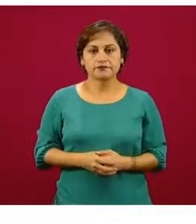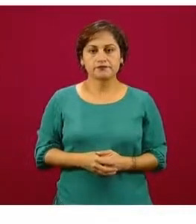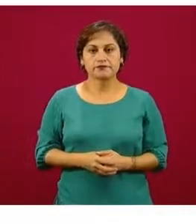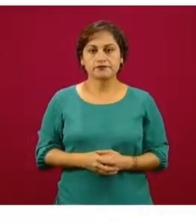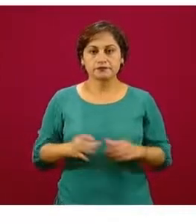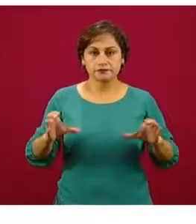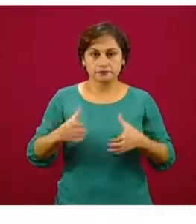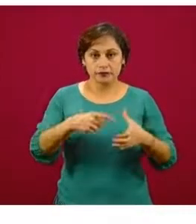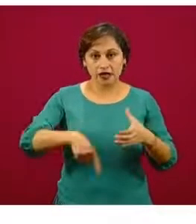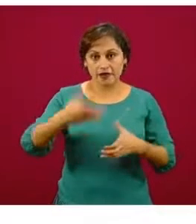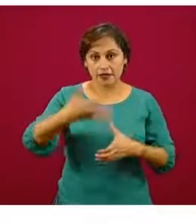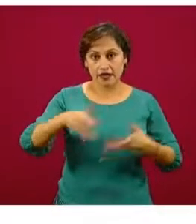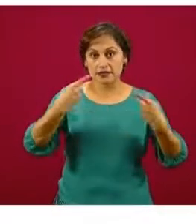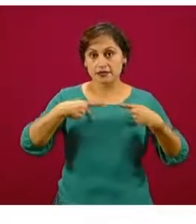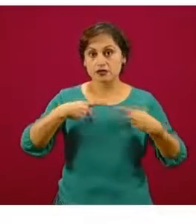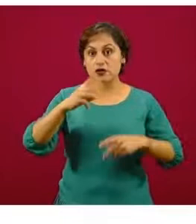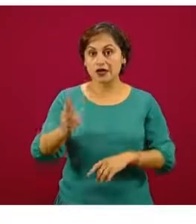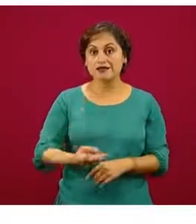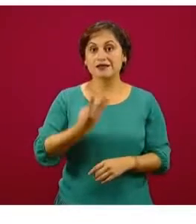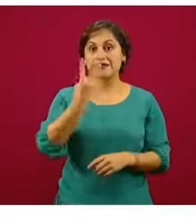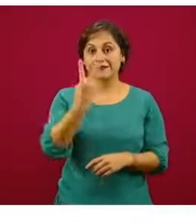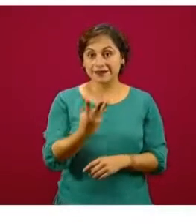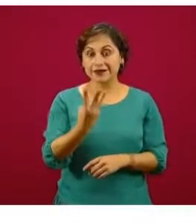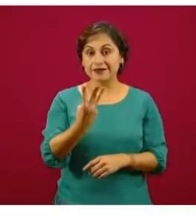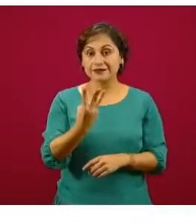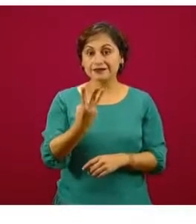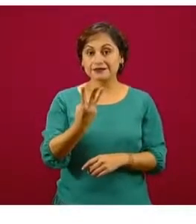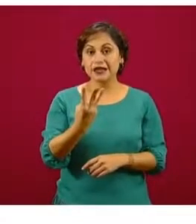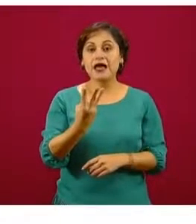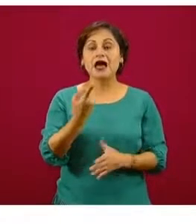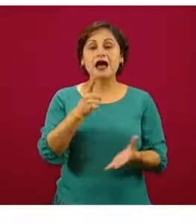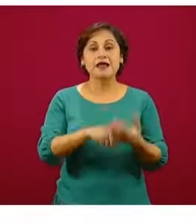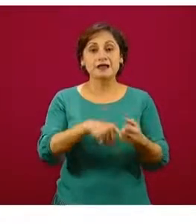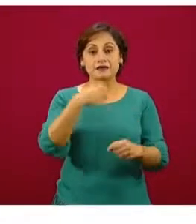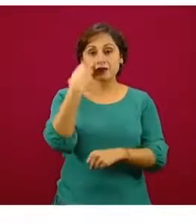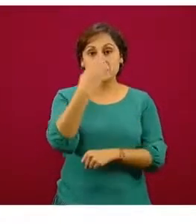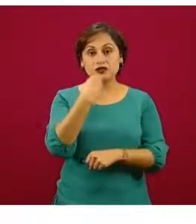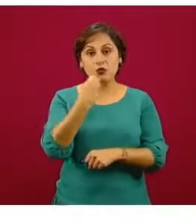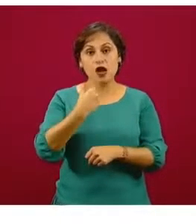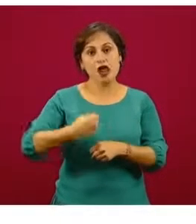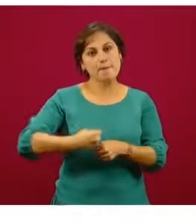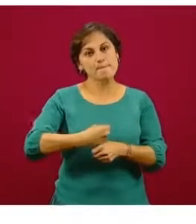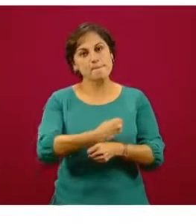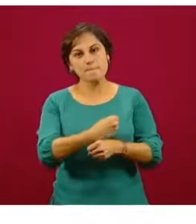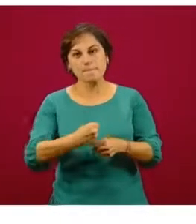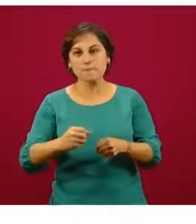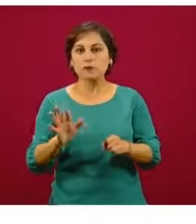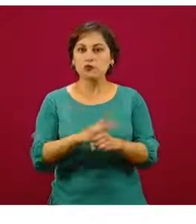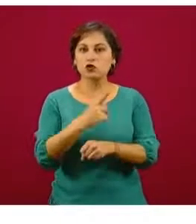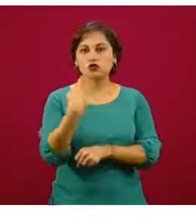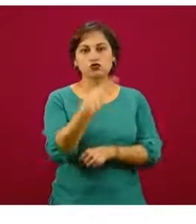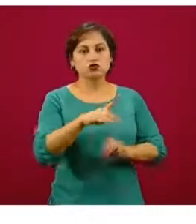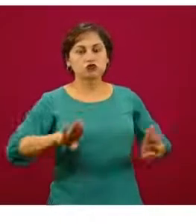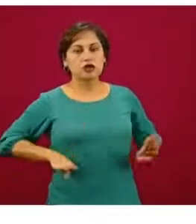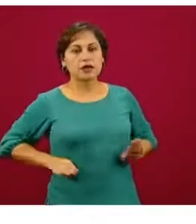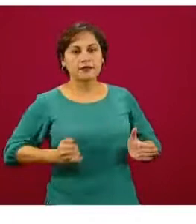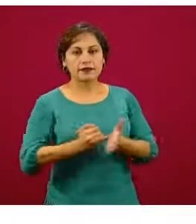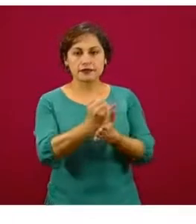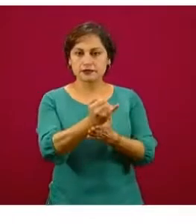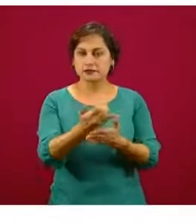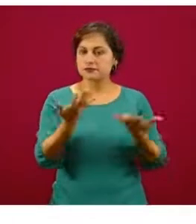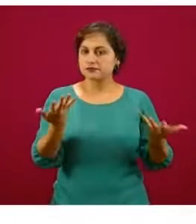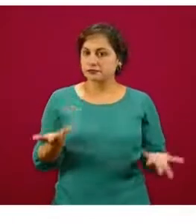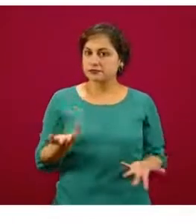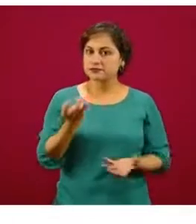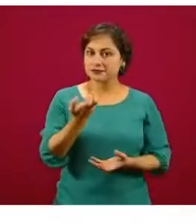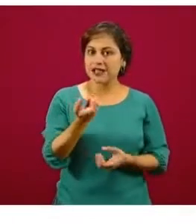3 de cada 10 vivieron agresiones físicas en la escuela por ser quienes son. Es decir, 3 de cada 10 personas